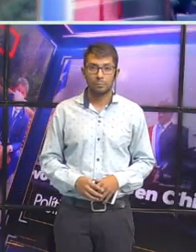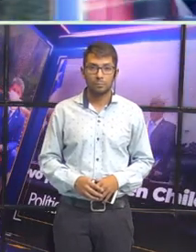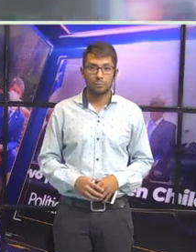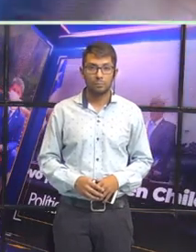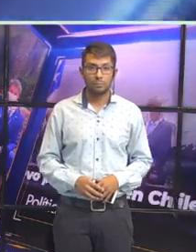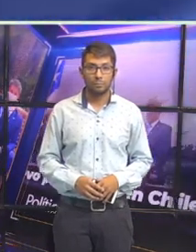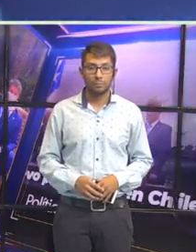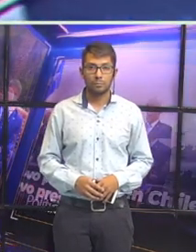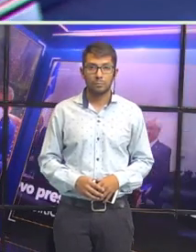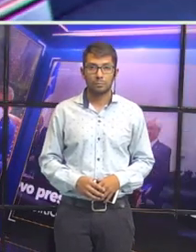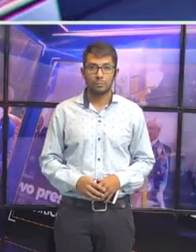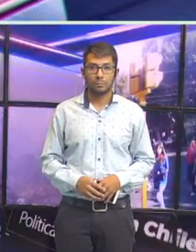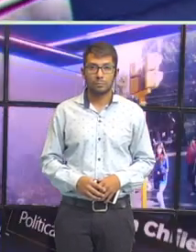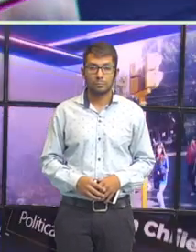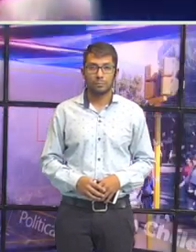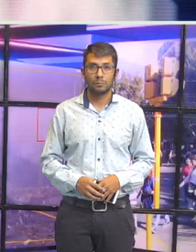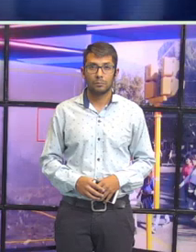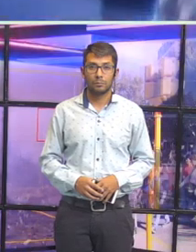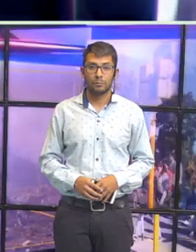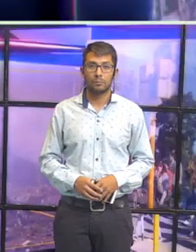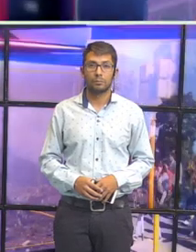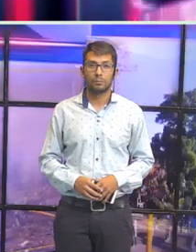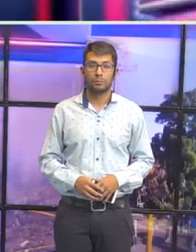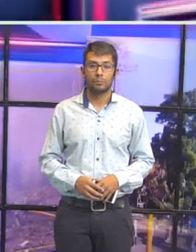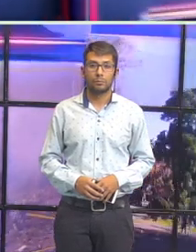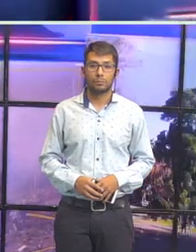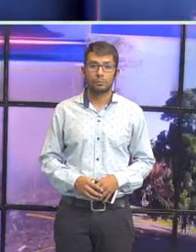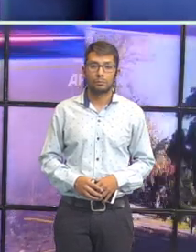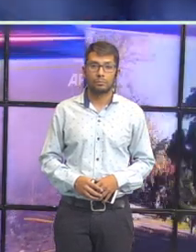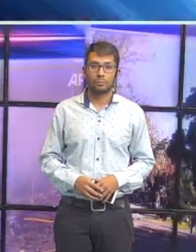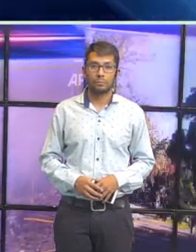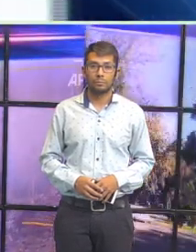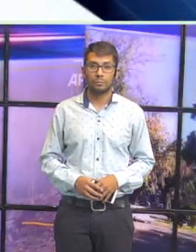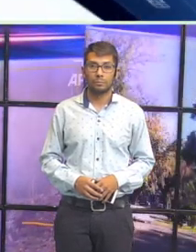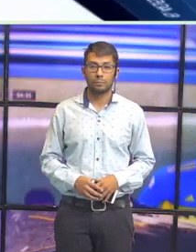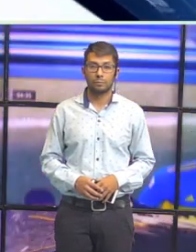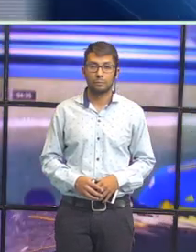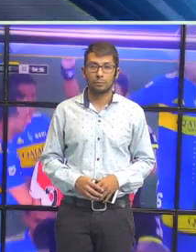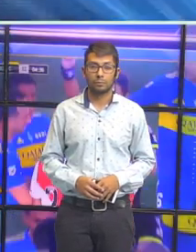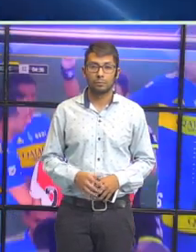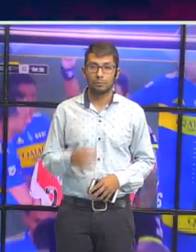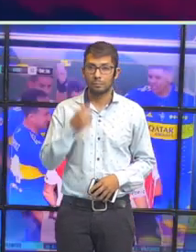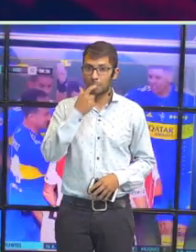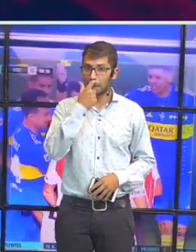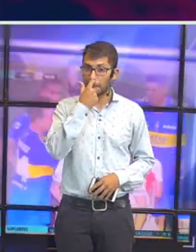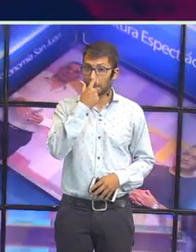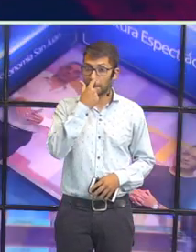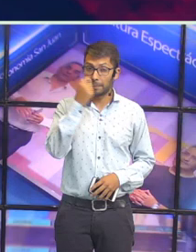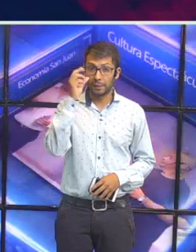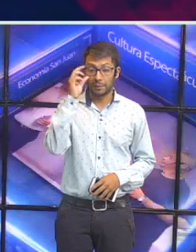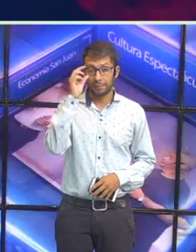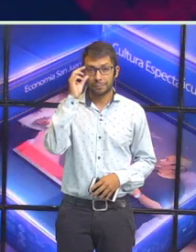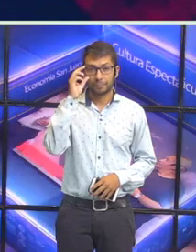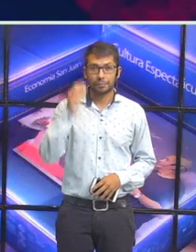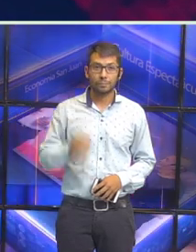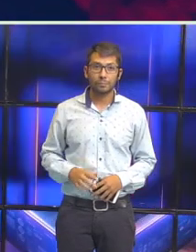llegar y terminar este cada una de esas quincenas de manera que que por supuesto que somos muchos los que vamos a hacer el esfuerzo